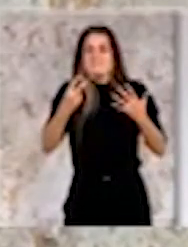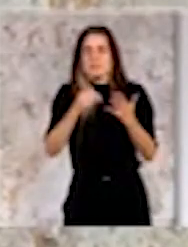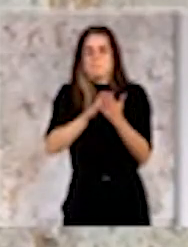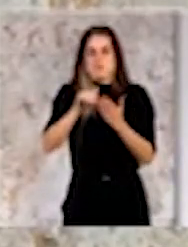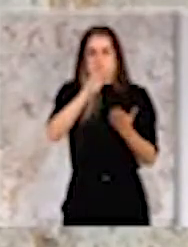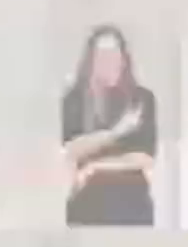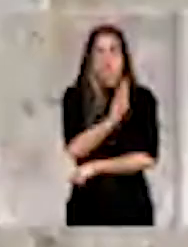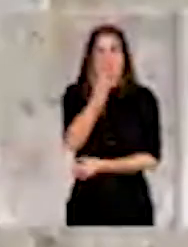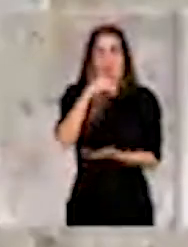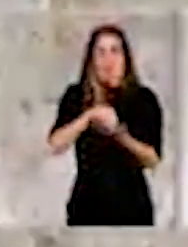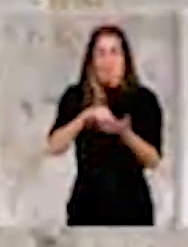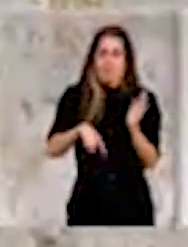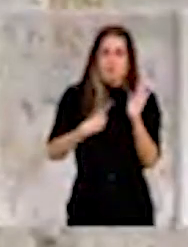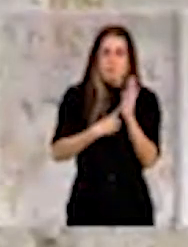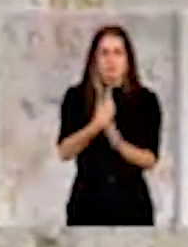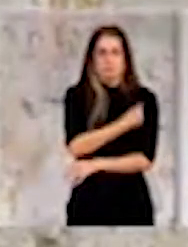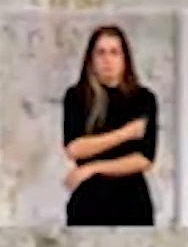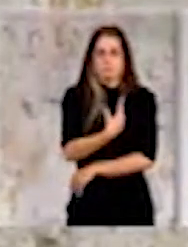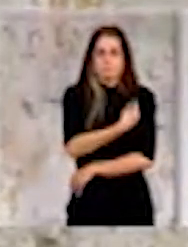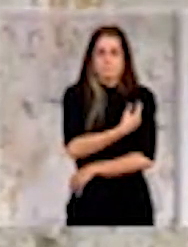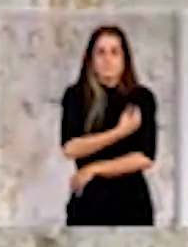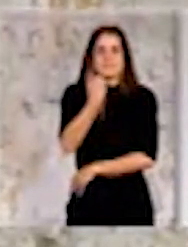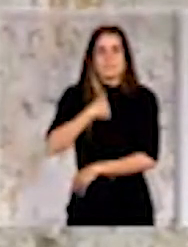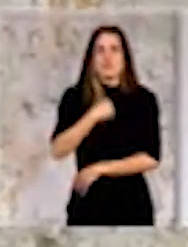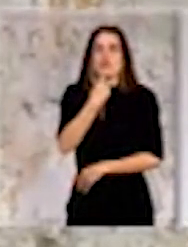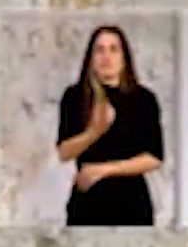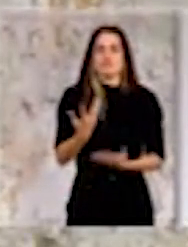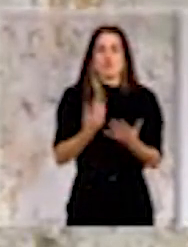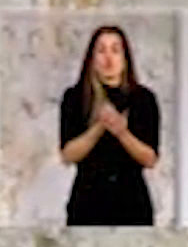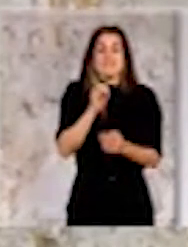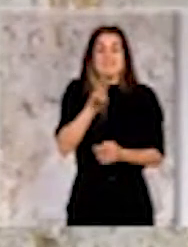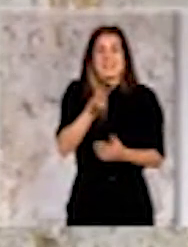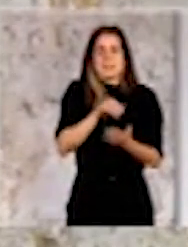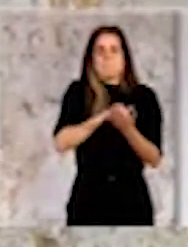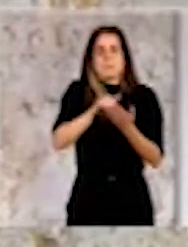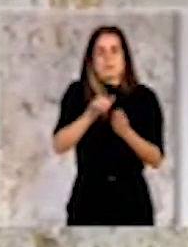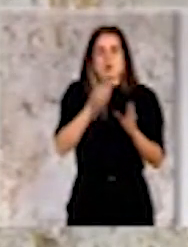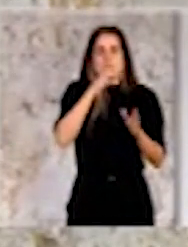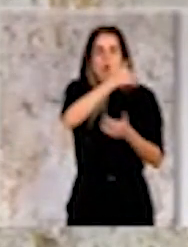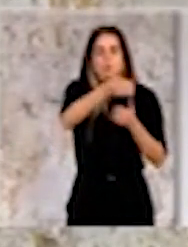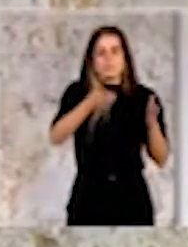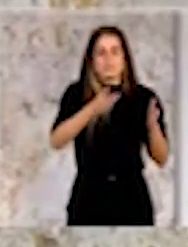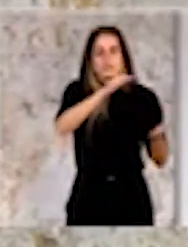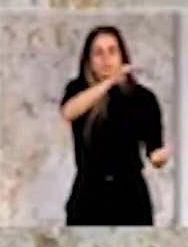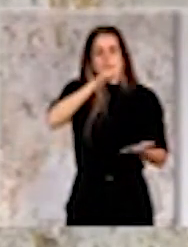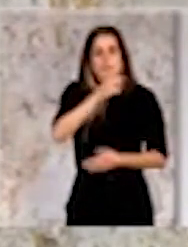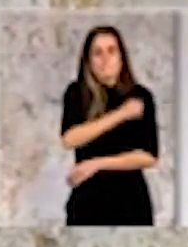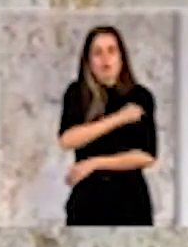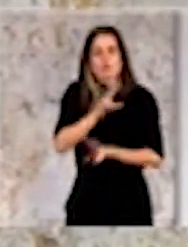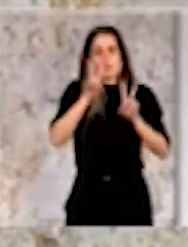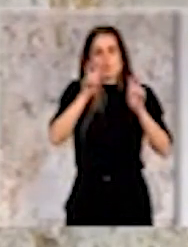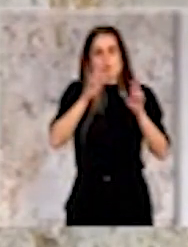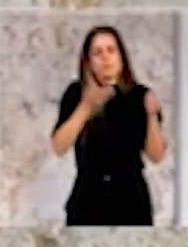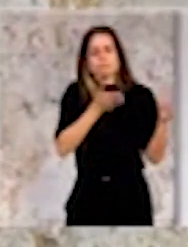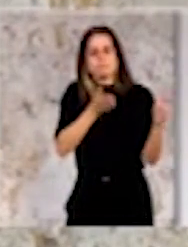de vacunas y hoy les digo que con estas 13 millones de nuevas vacunas vamos en línea